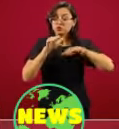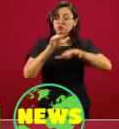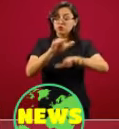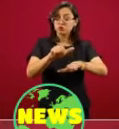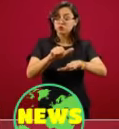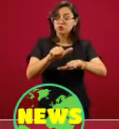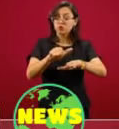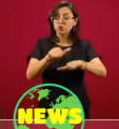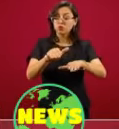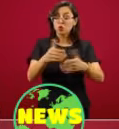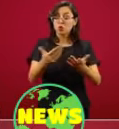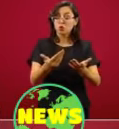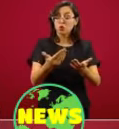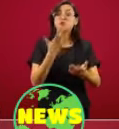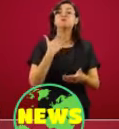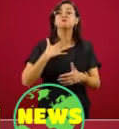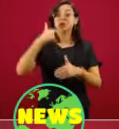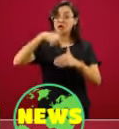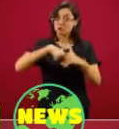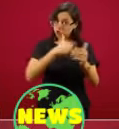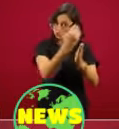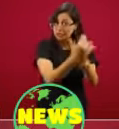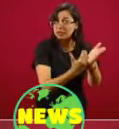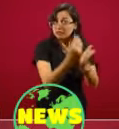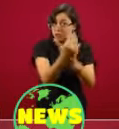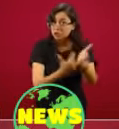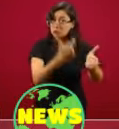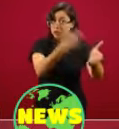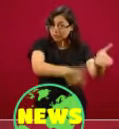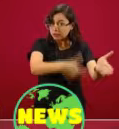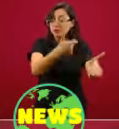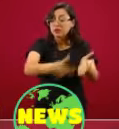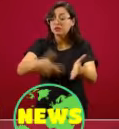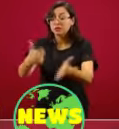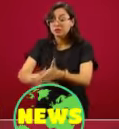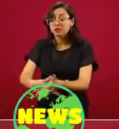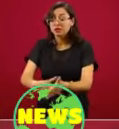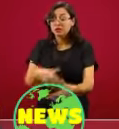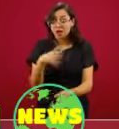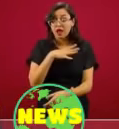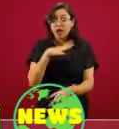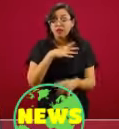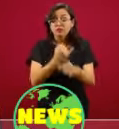sobre lo que ha bajado el precio de las gasolinas y por qué,